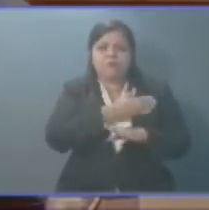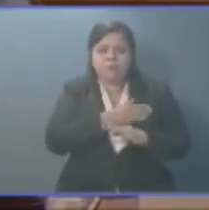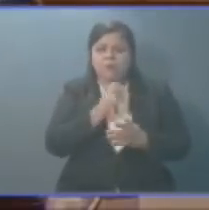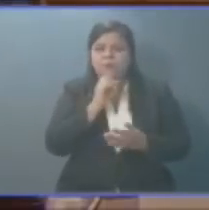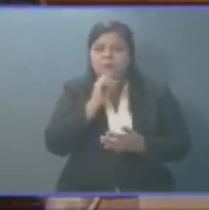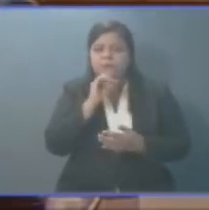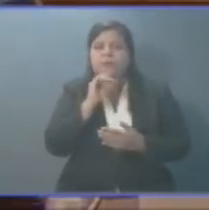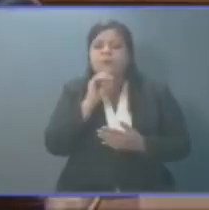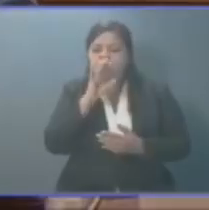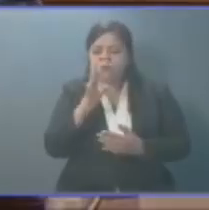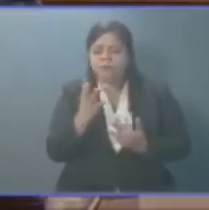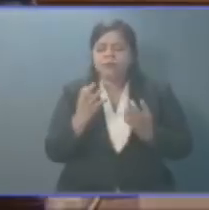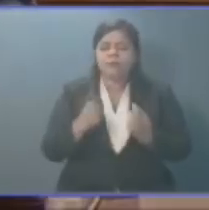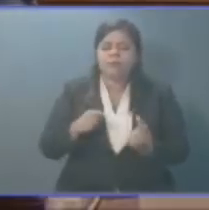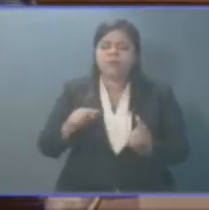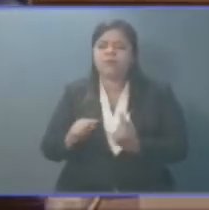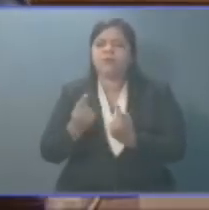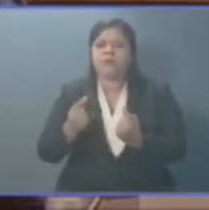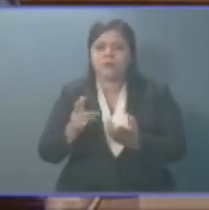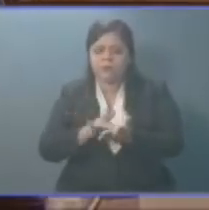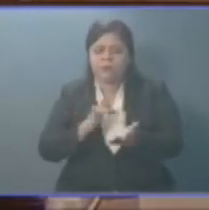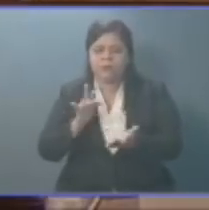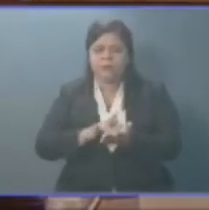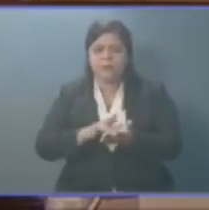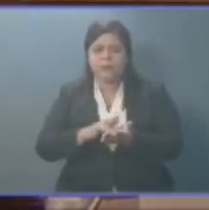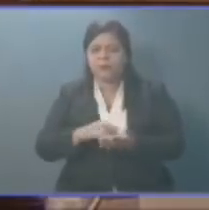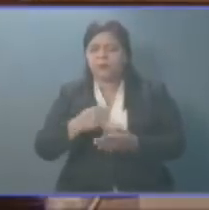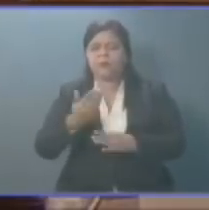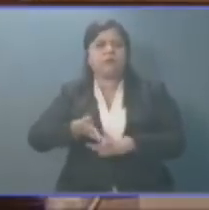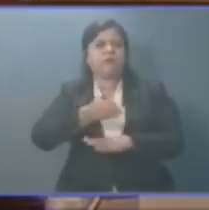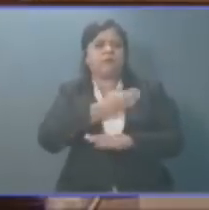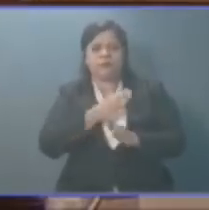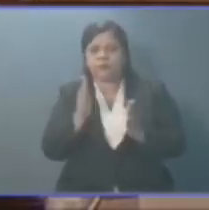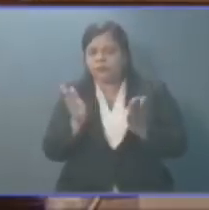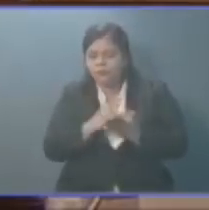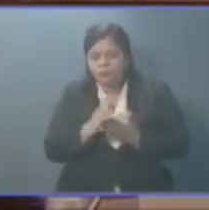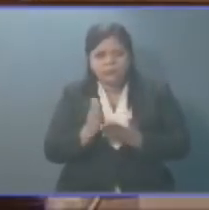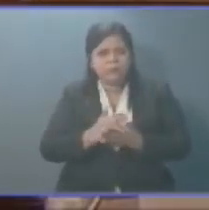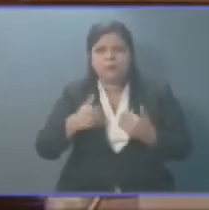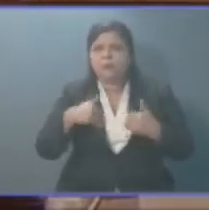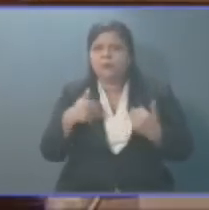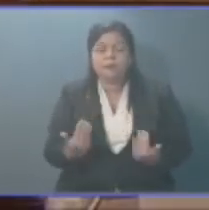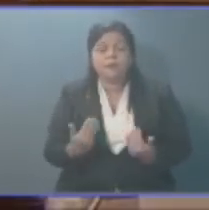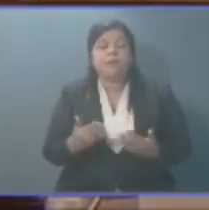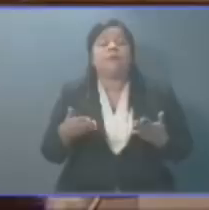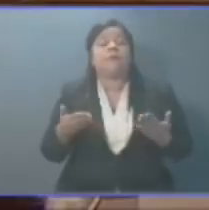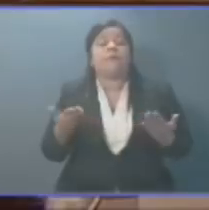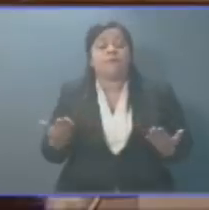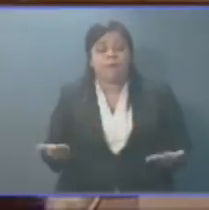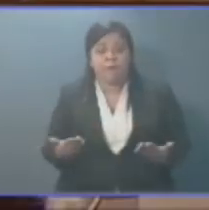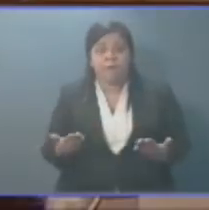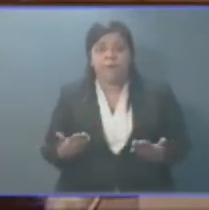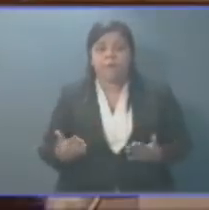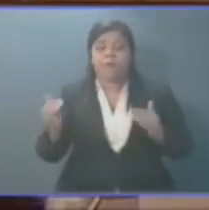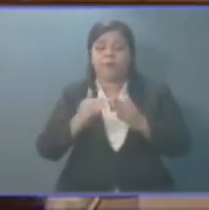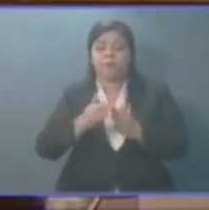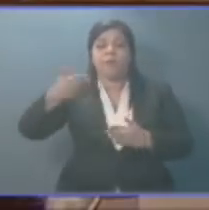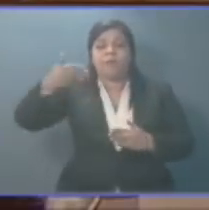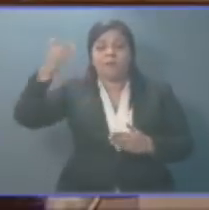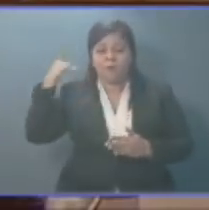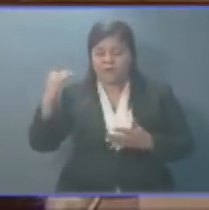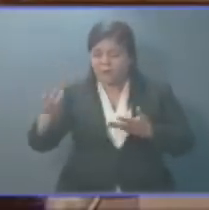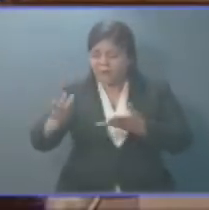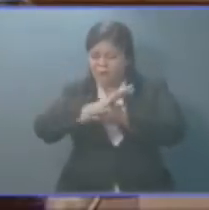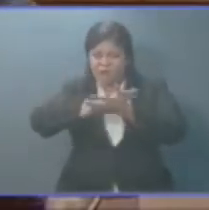cuestionan y quieren sacar brisas de moralidad cuando no la han tenido históricamente, porque ha sido un pasado desastroso